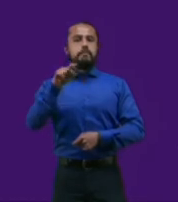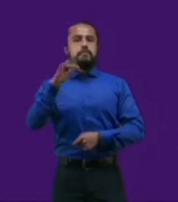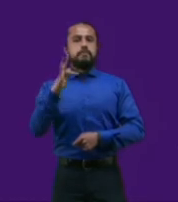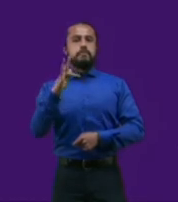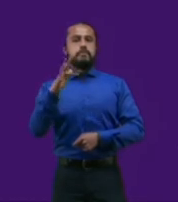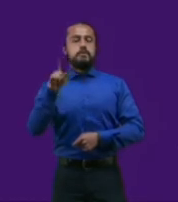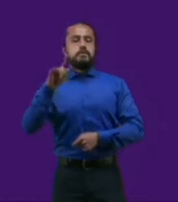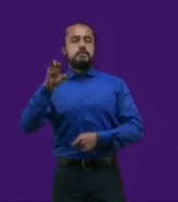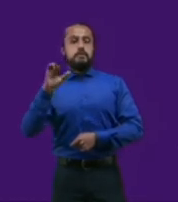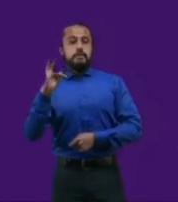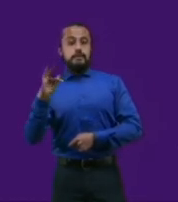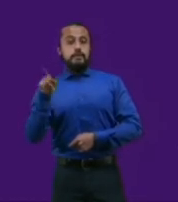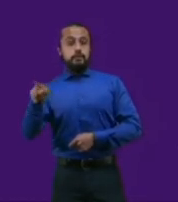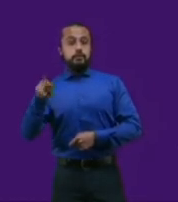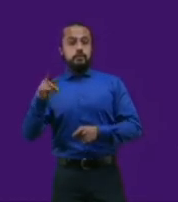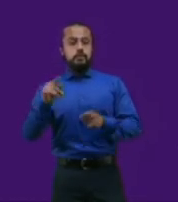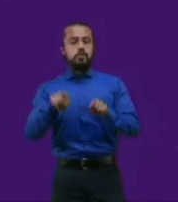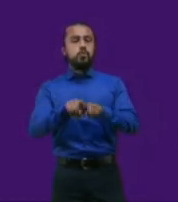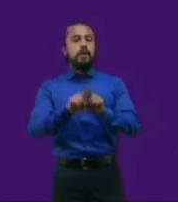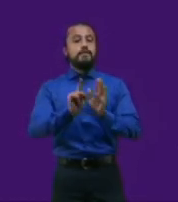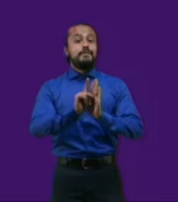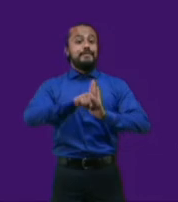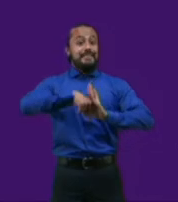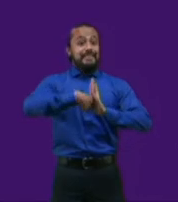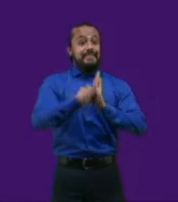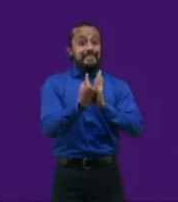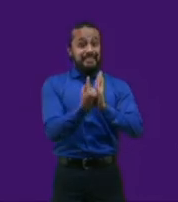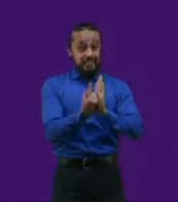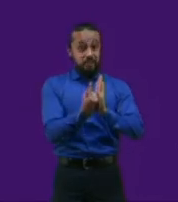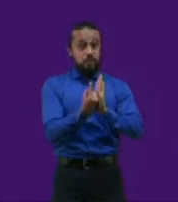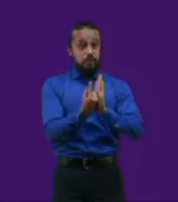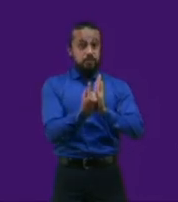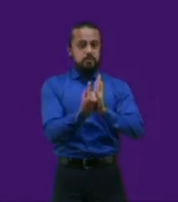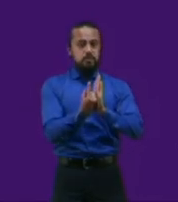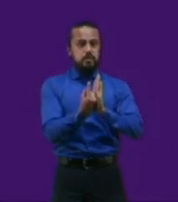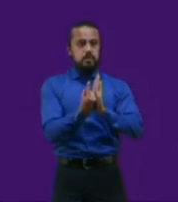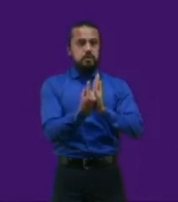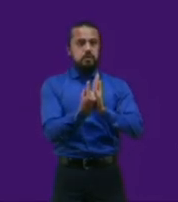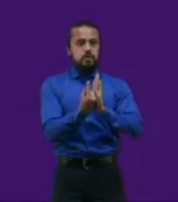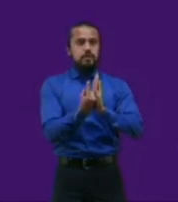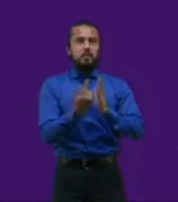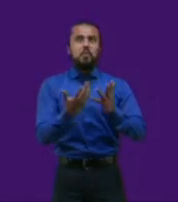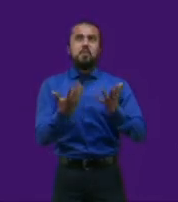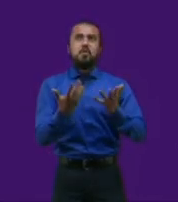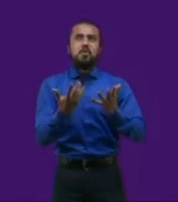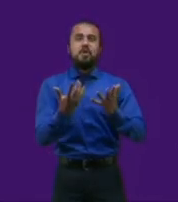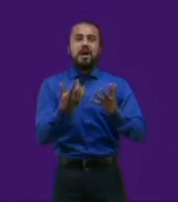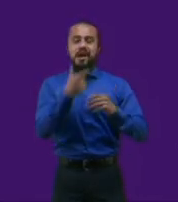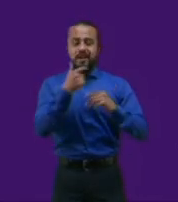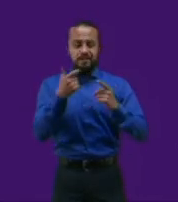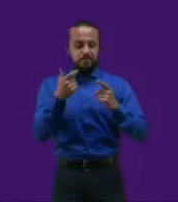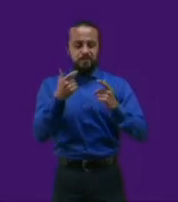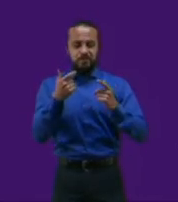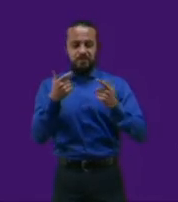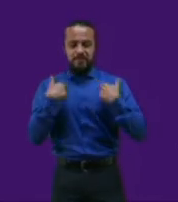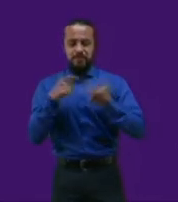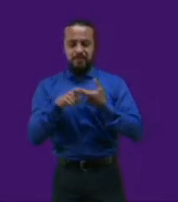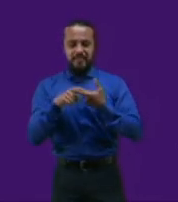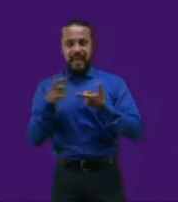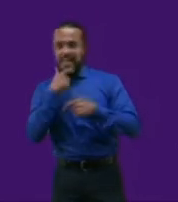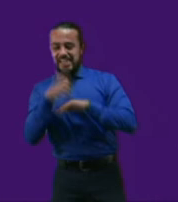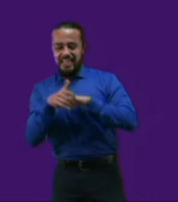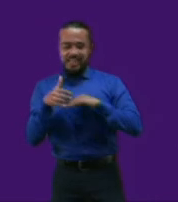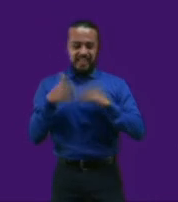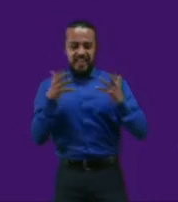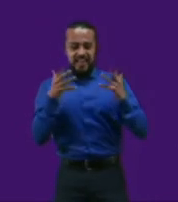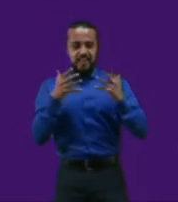o bueno, le llaman como cliffs, o digamos como, ¿cómo se dice cliff en inglés, en español? Como una cosa